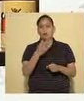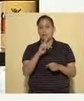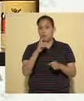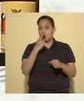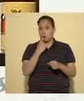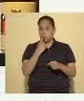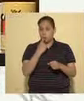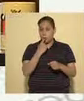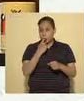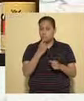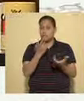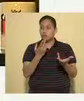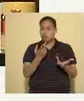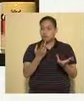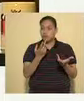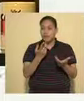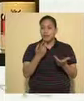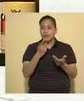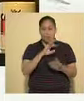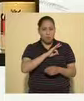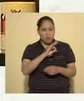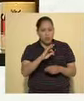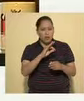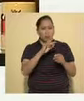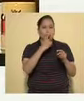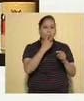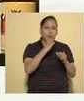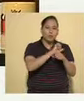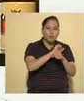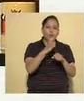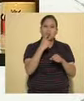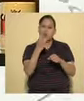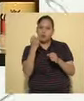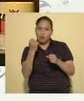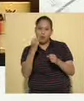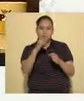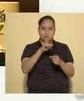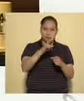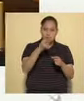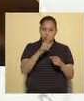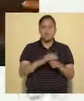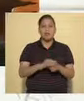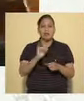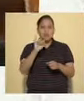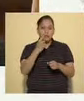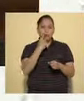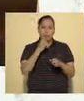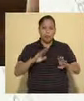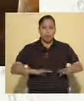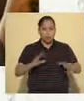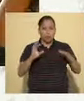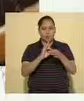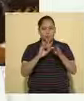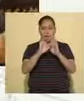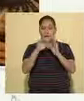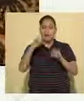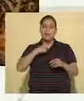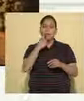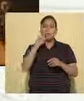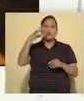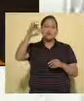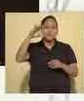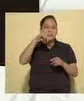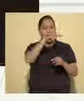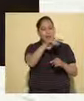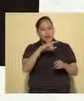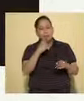rojo pueden usarlo en ciertas tonalidades. Exacto, exacto. O sea, el rojo nos va a todos, pero, por ejemplo, a mí me va un cereza y a ti te